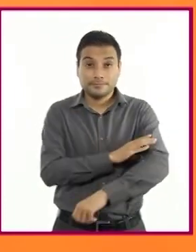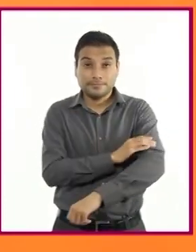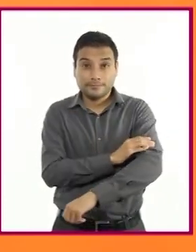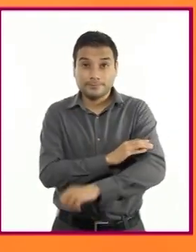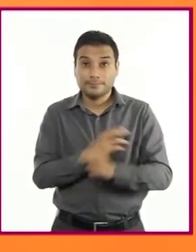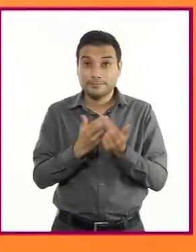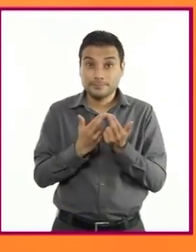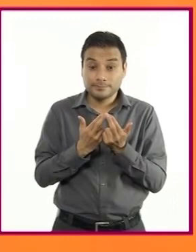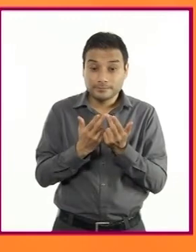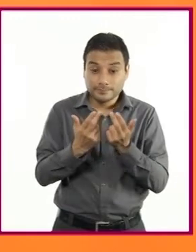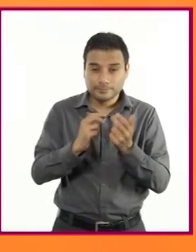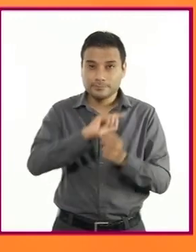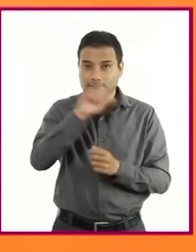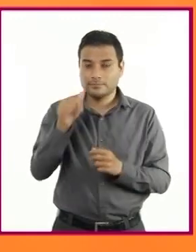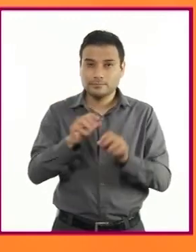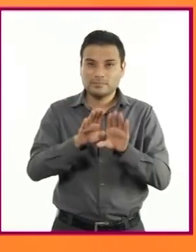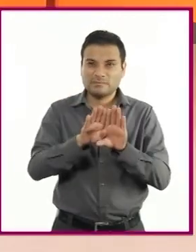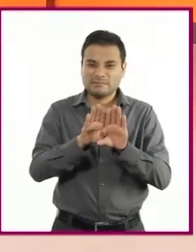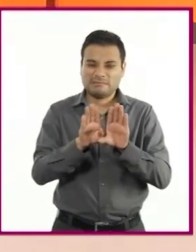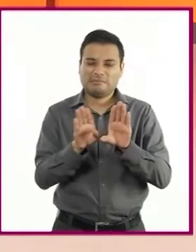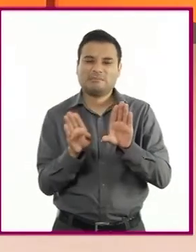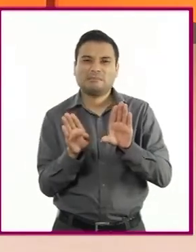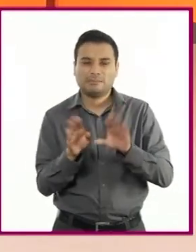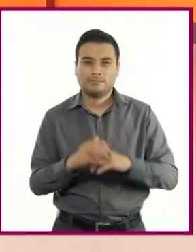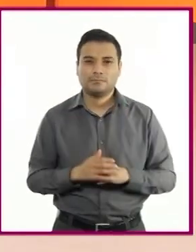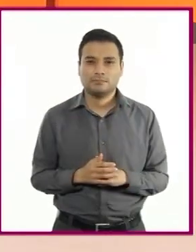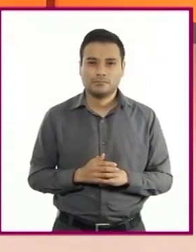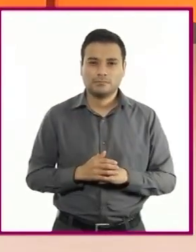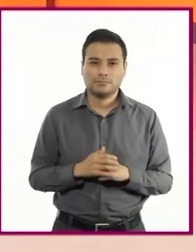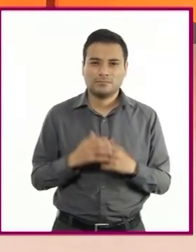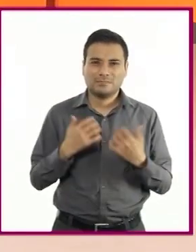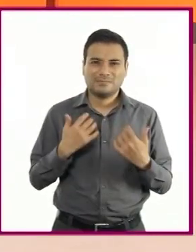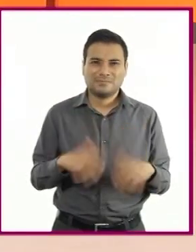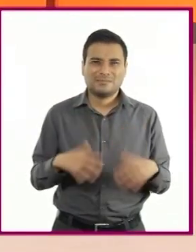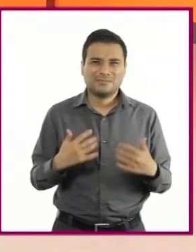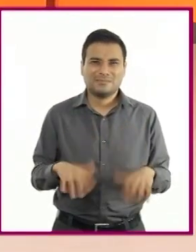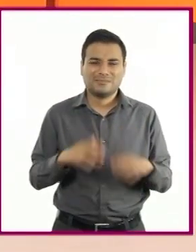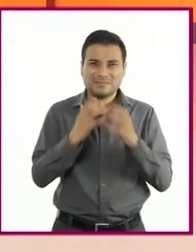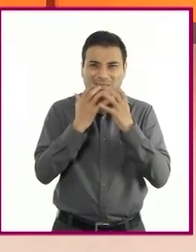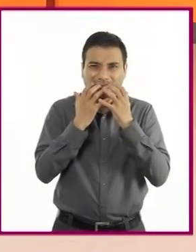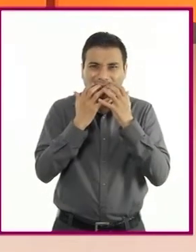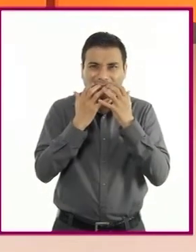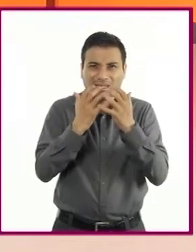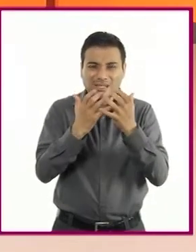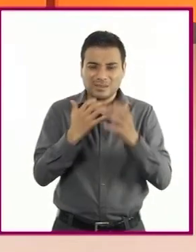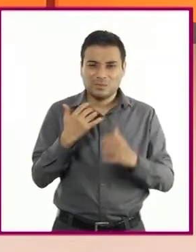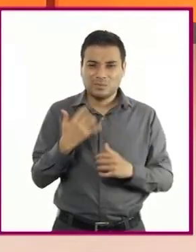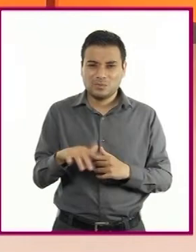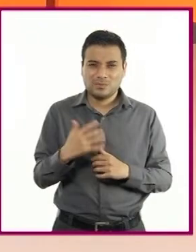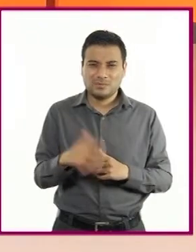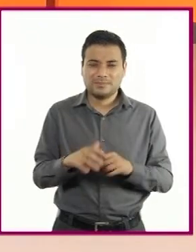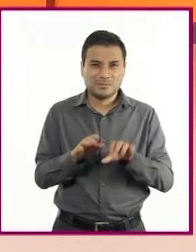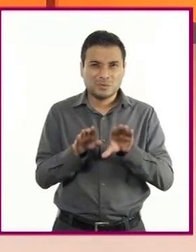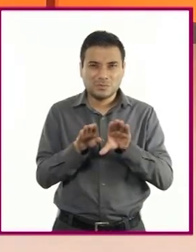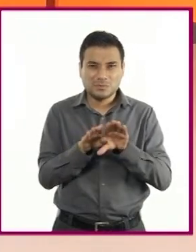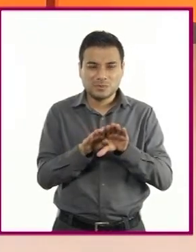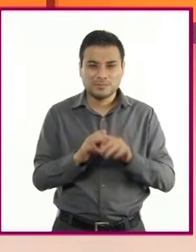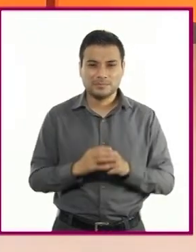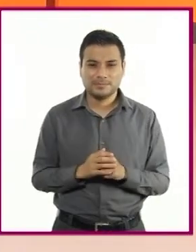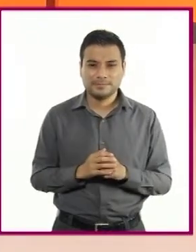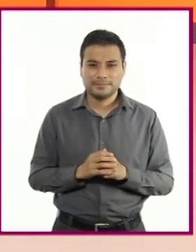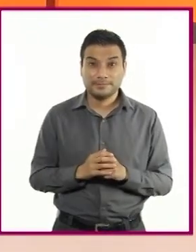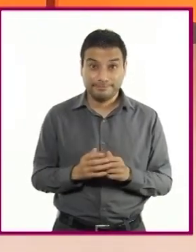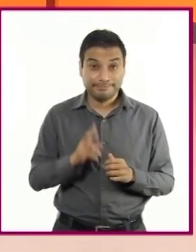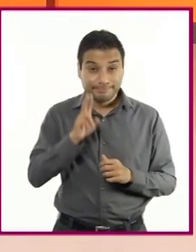se producen desgarres musculares. ¡Auch! Eso sí que suena doloroso, maestra Brenda. Pues como